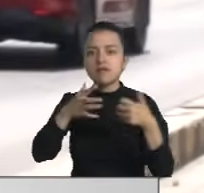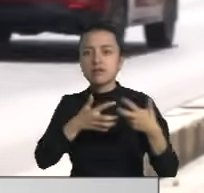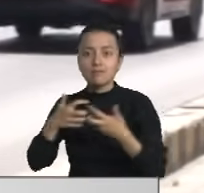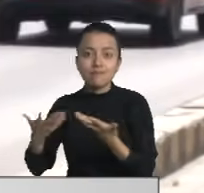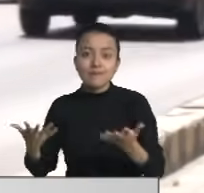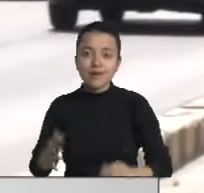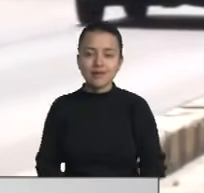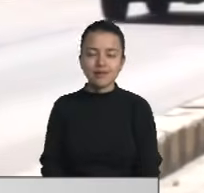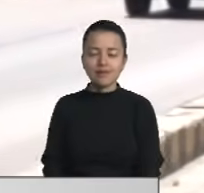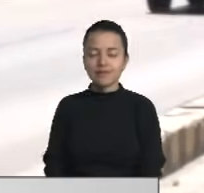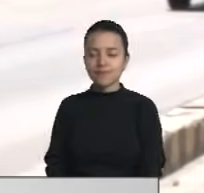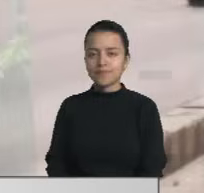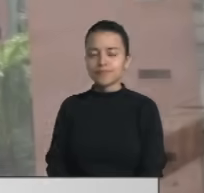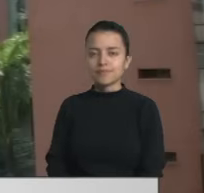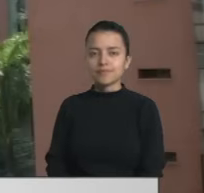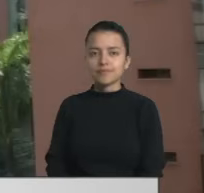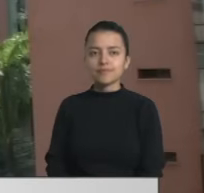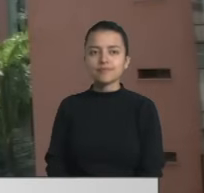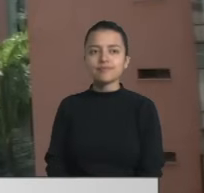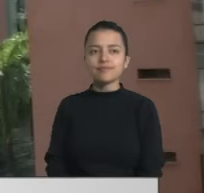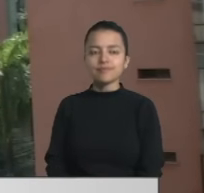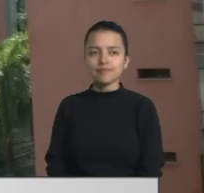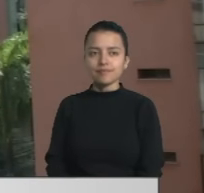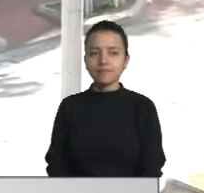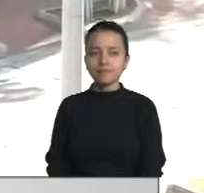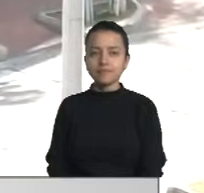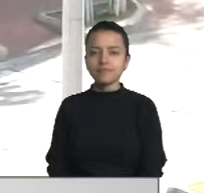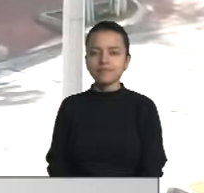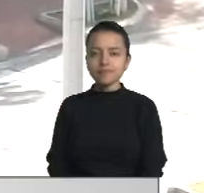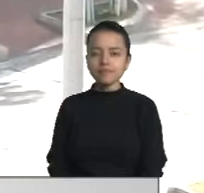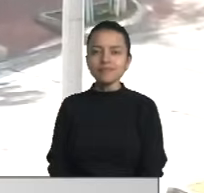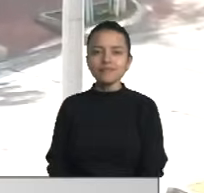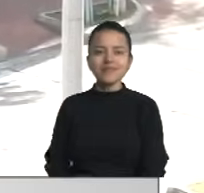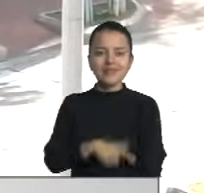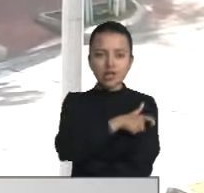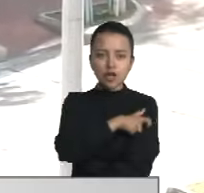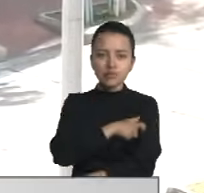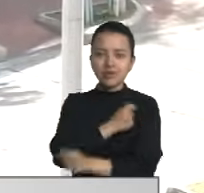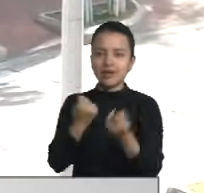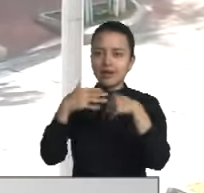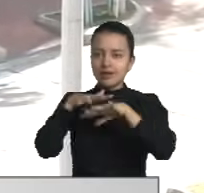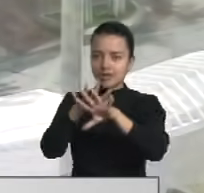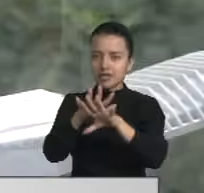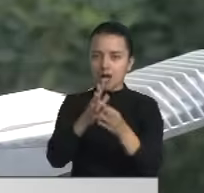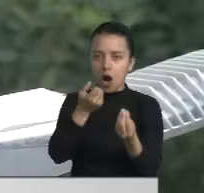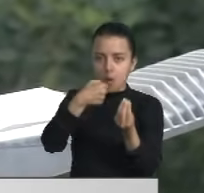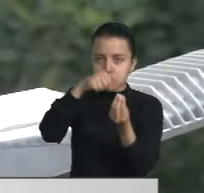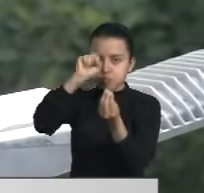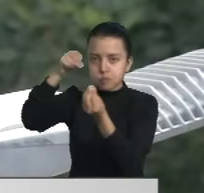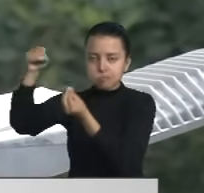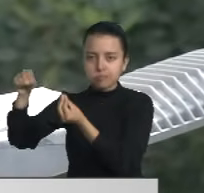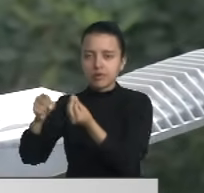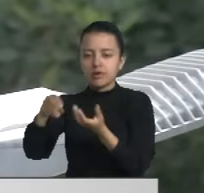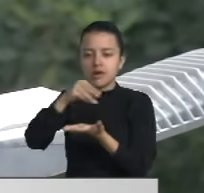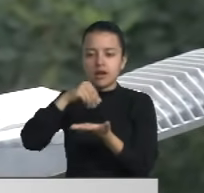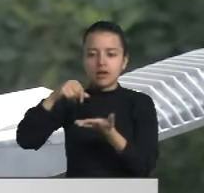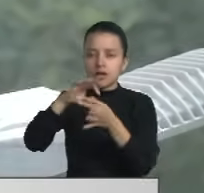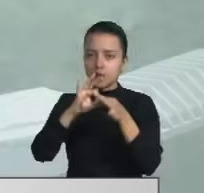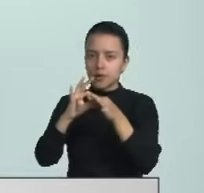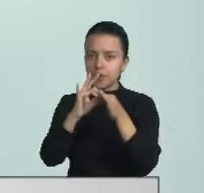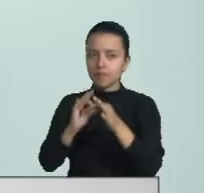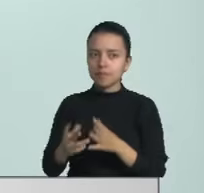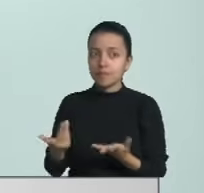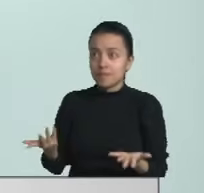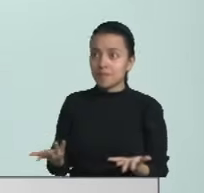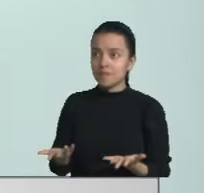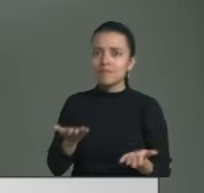esta entidad gremial. El Comité Intergremial Unidos por el Atlántico se integra al clamor nacional. Ahorrar energía